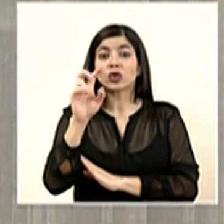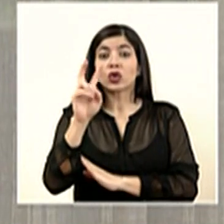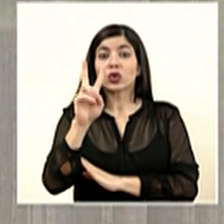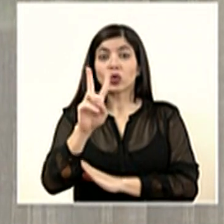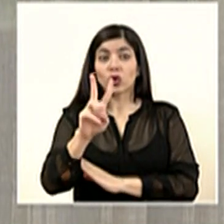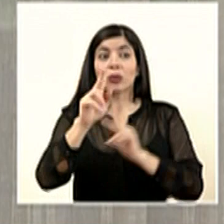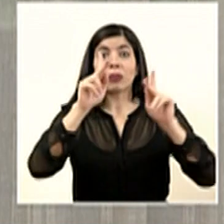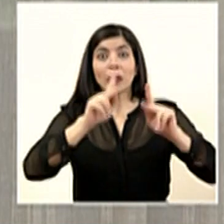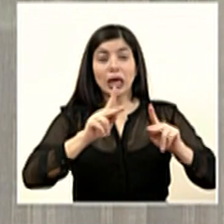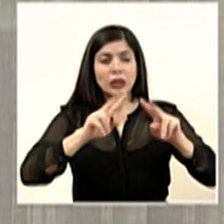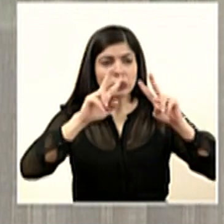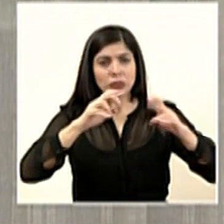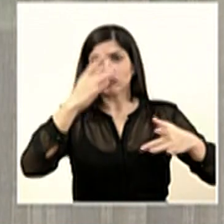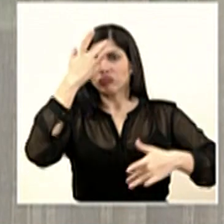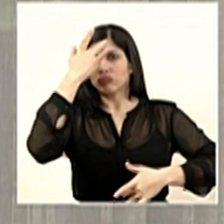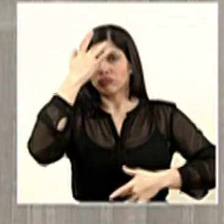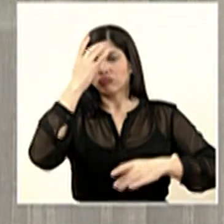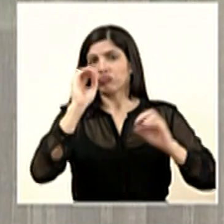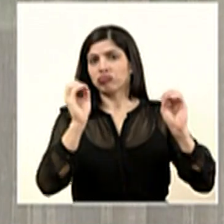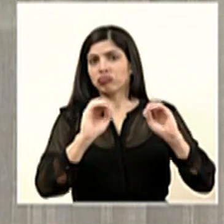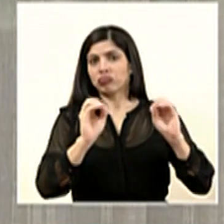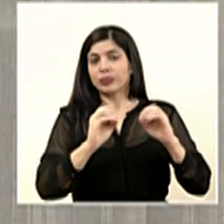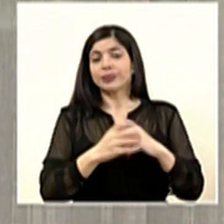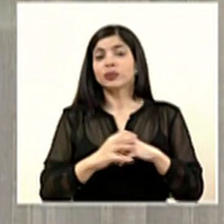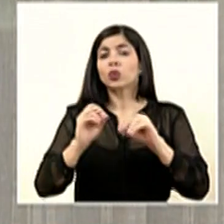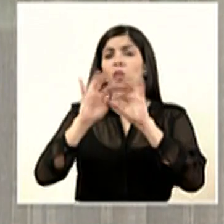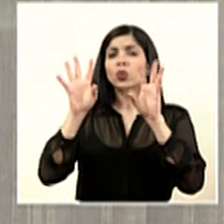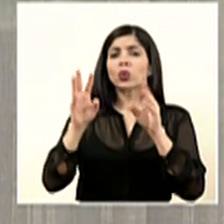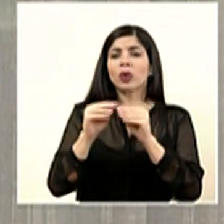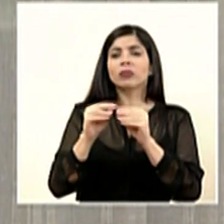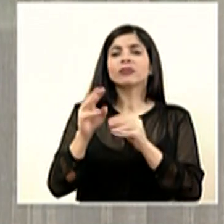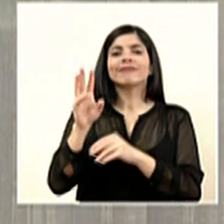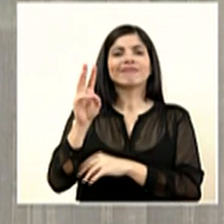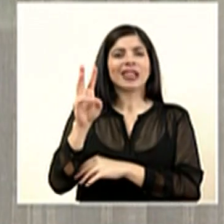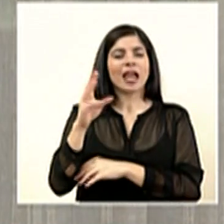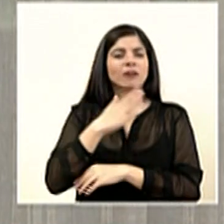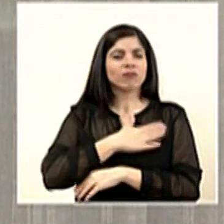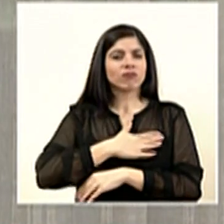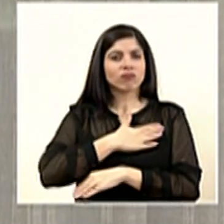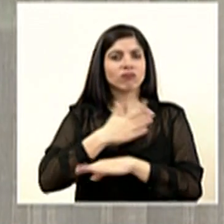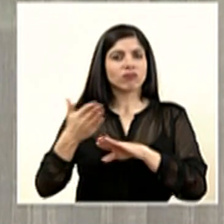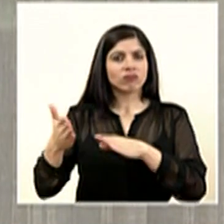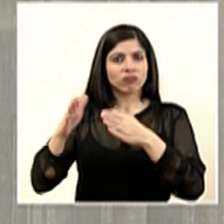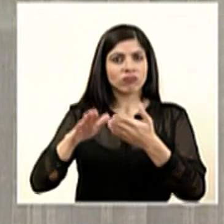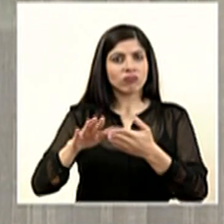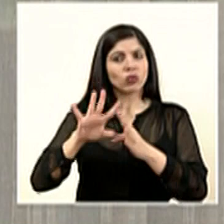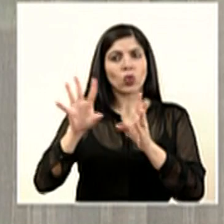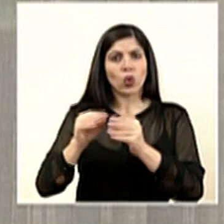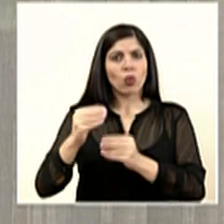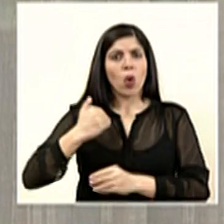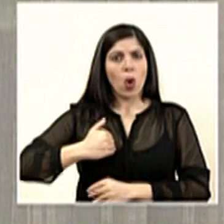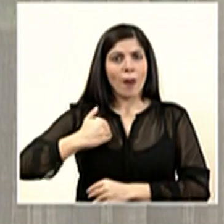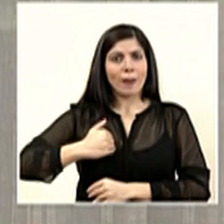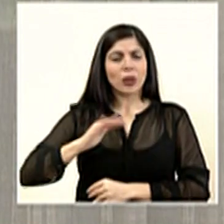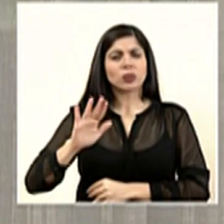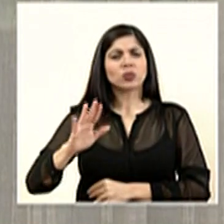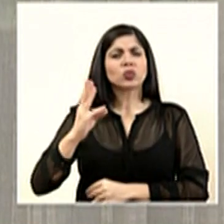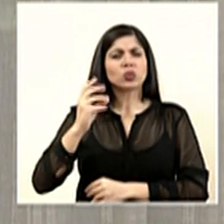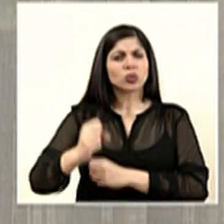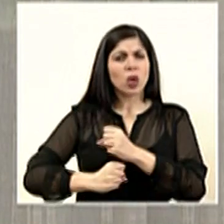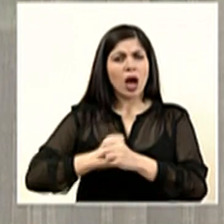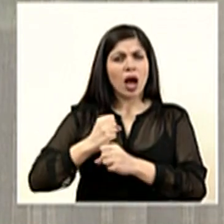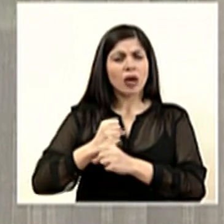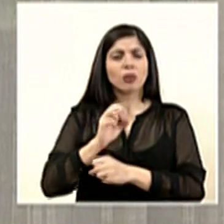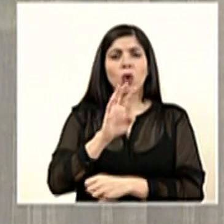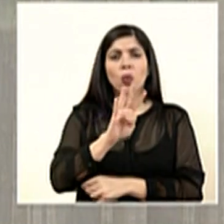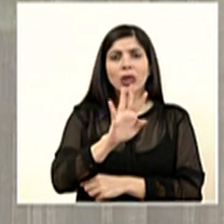9.682 personas. Se contabilizan 6 lamentables fallecimientos, hombres todos en edades que van desde